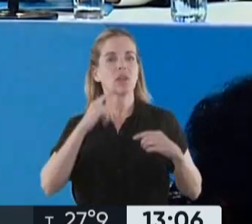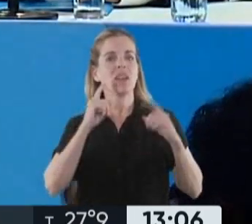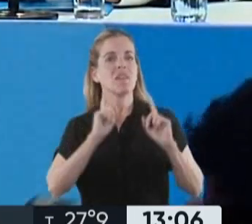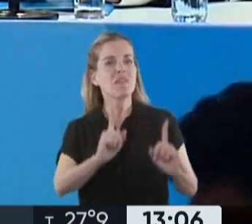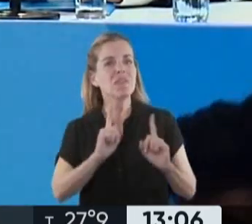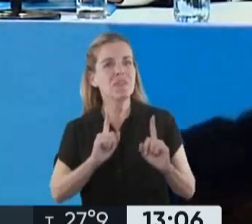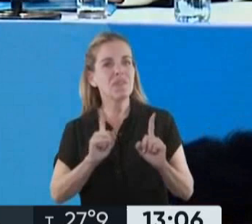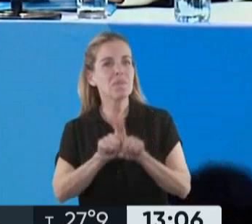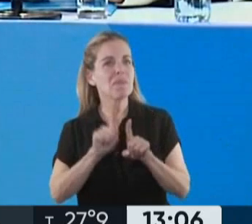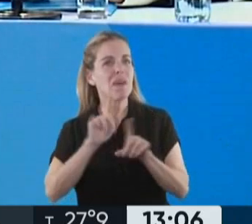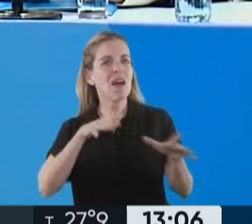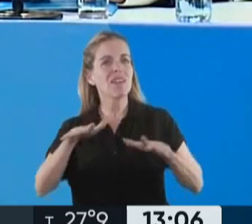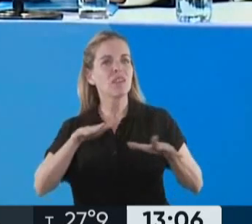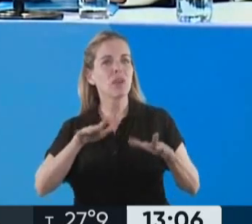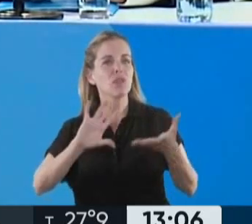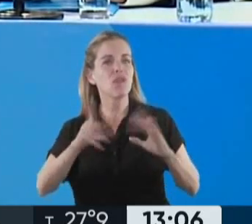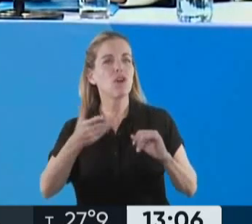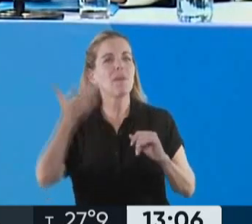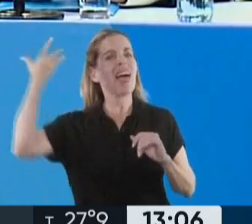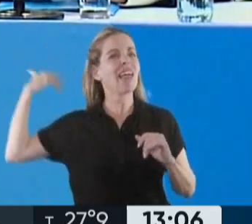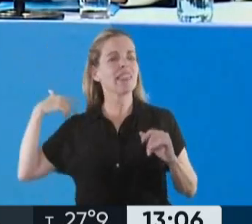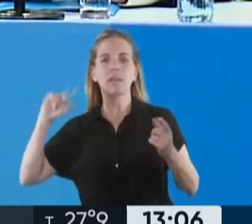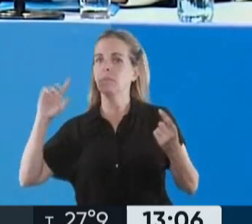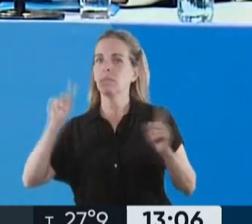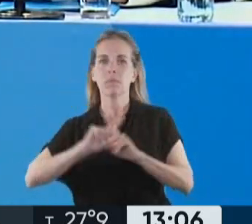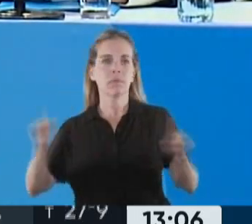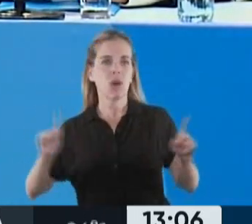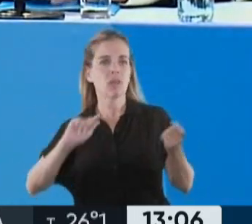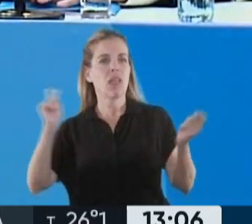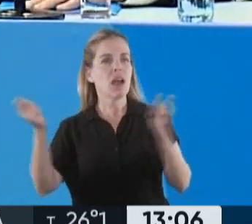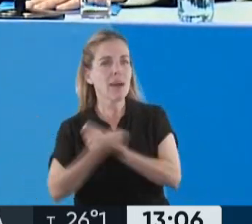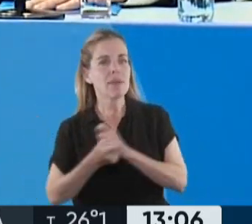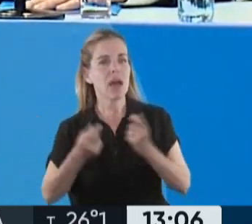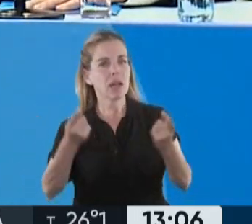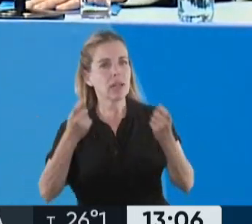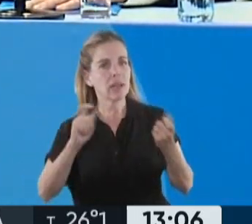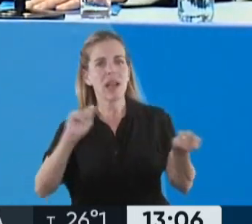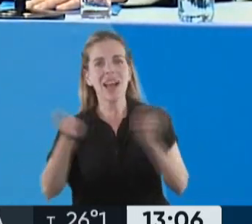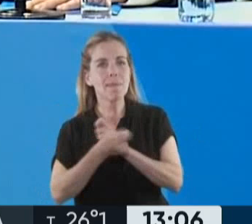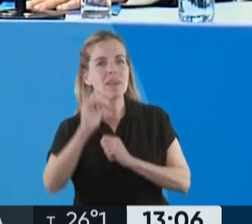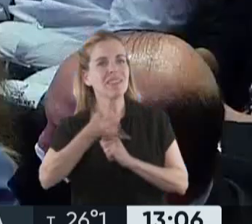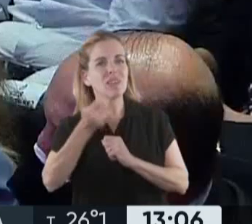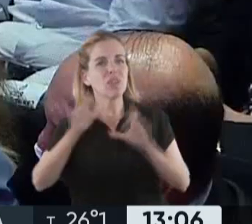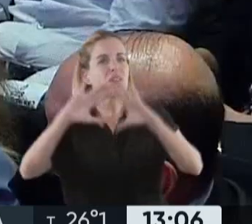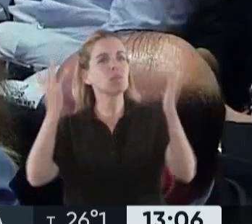vivíamos era profundamente injusto y que era necesario que cambie